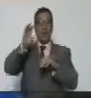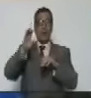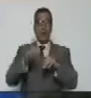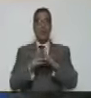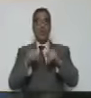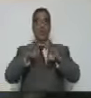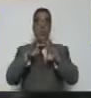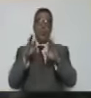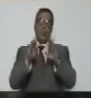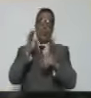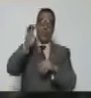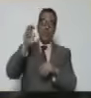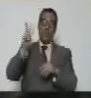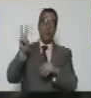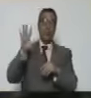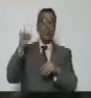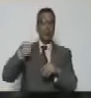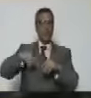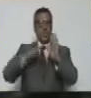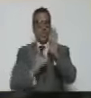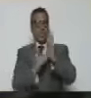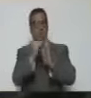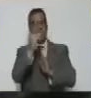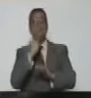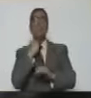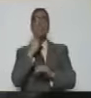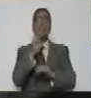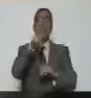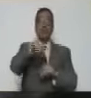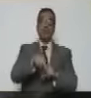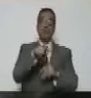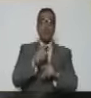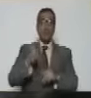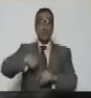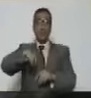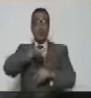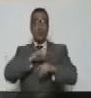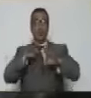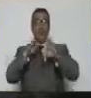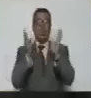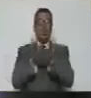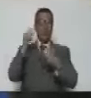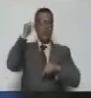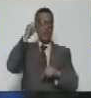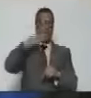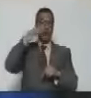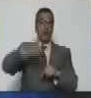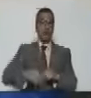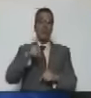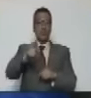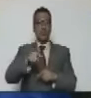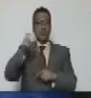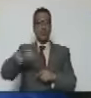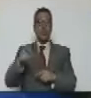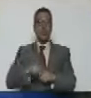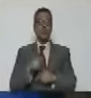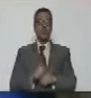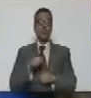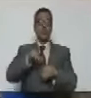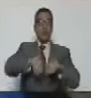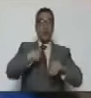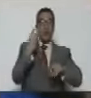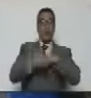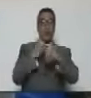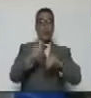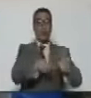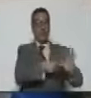gran nación, tenemos que seguir levantando la voz a favor de nuestro planeta, que hoy más que nunca lo necesita. Y podemos